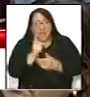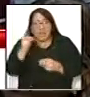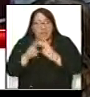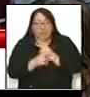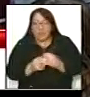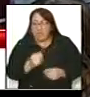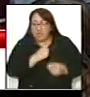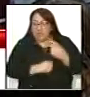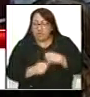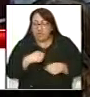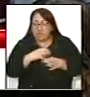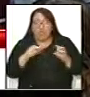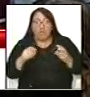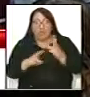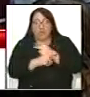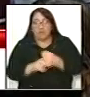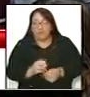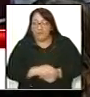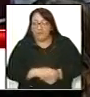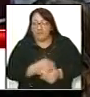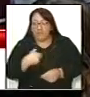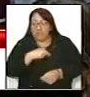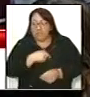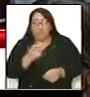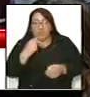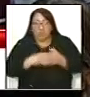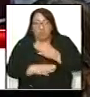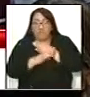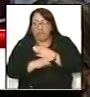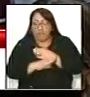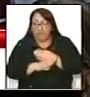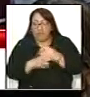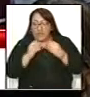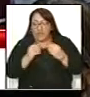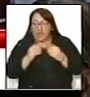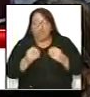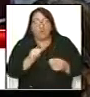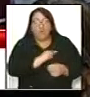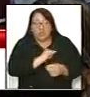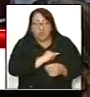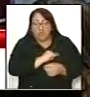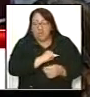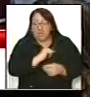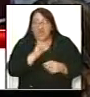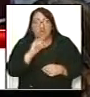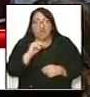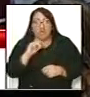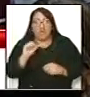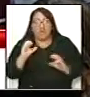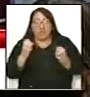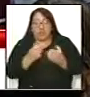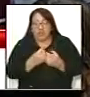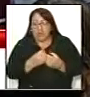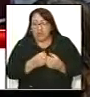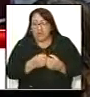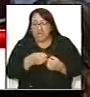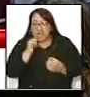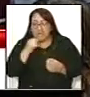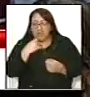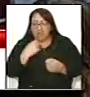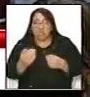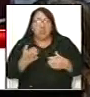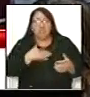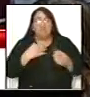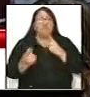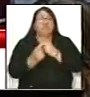está sufriendo el pueblo venezolano. Y nosotros vamos a defender como institución la inmunidad parlamentaria. Así nos está